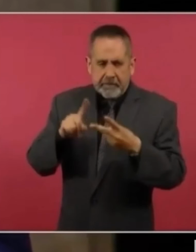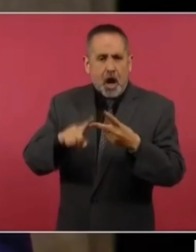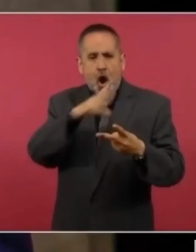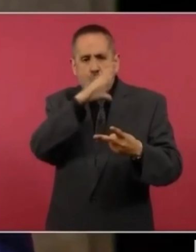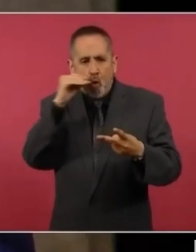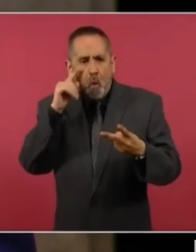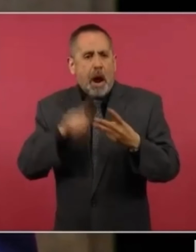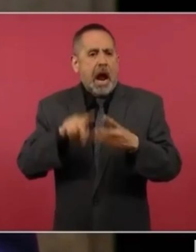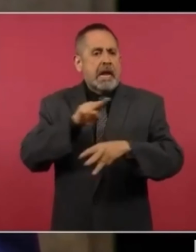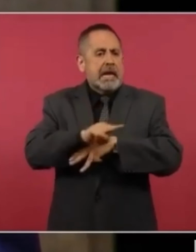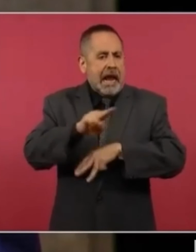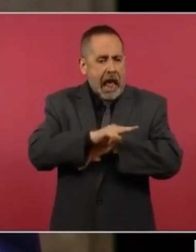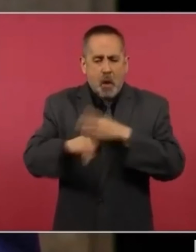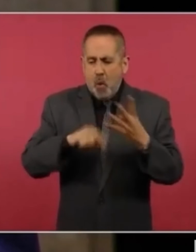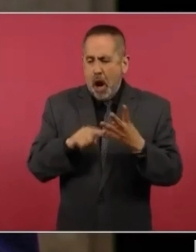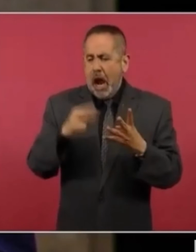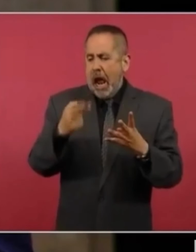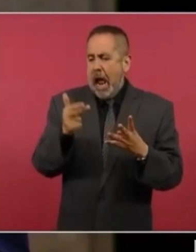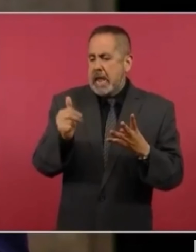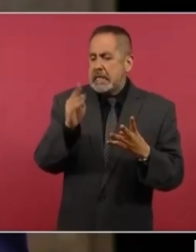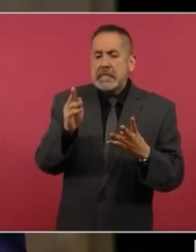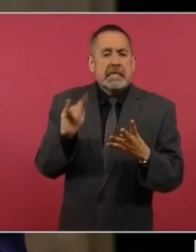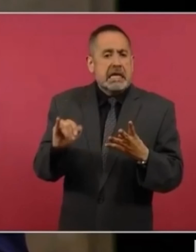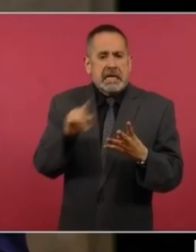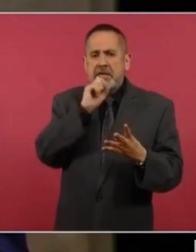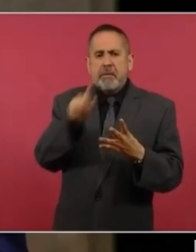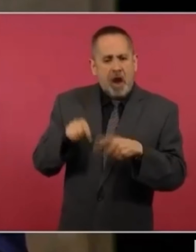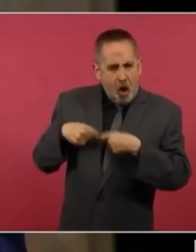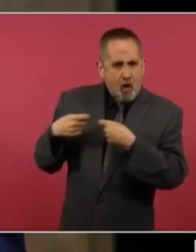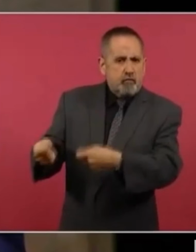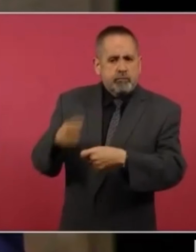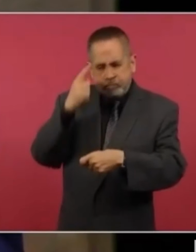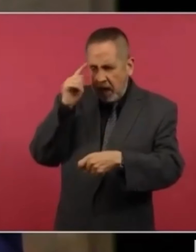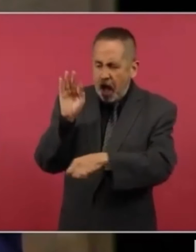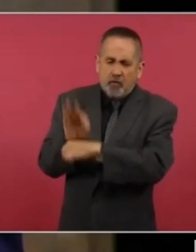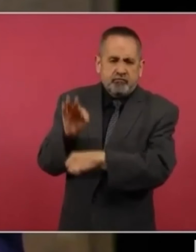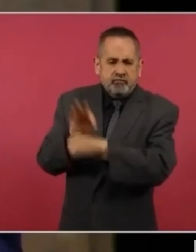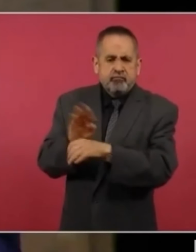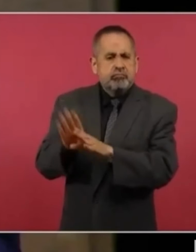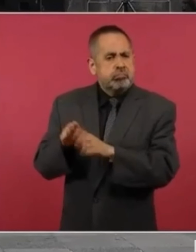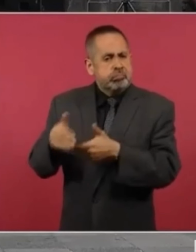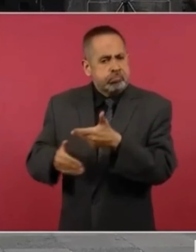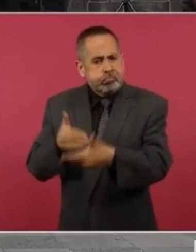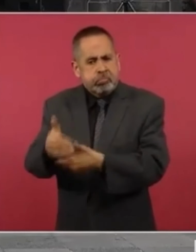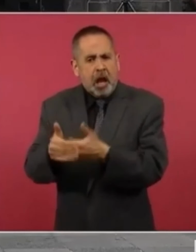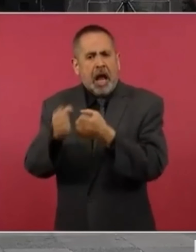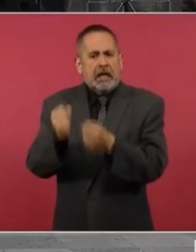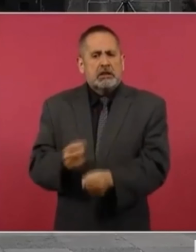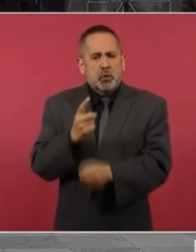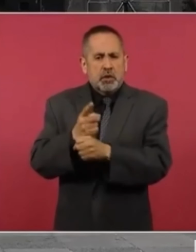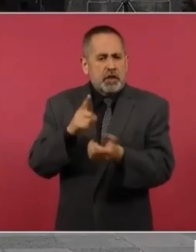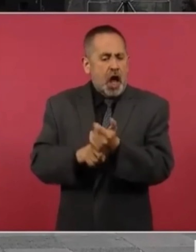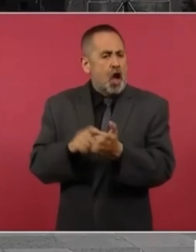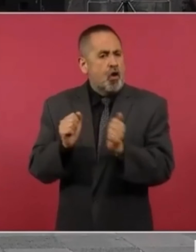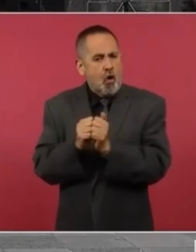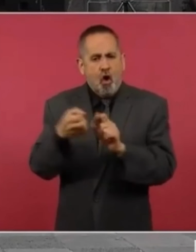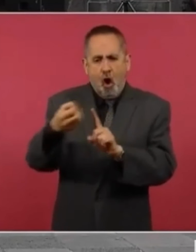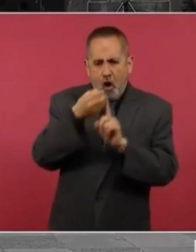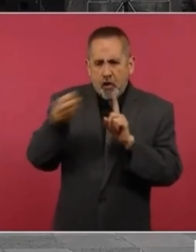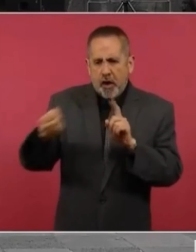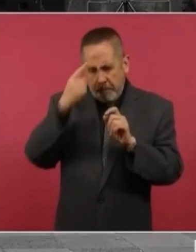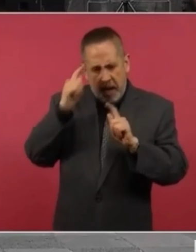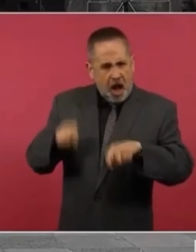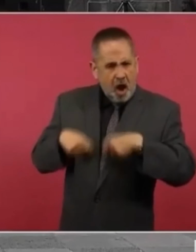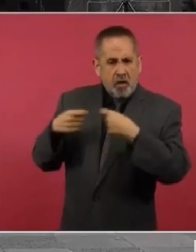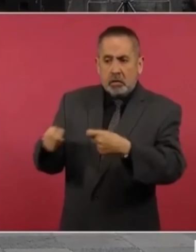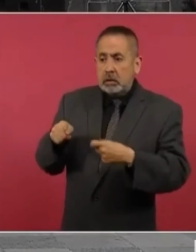y Haití para brindar migración, procesos seguros, humanos y ordenados para